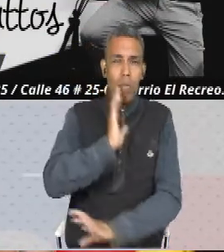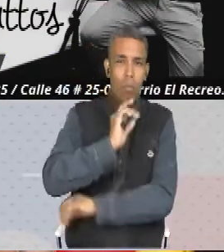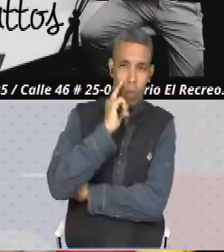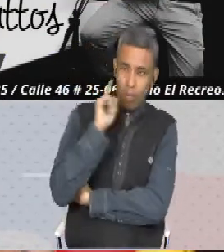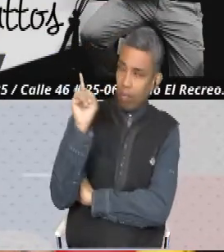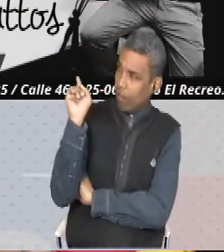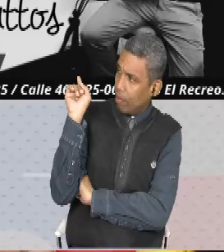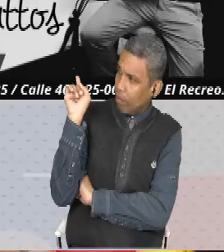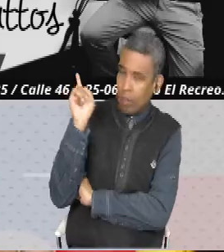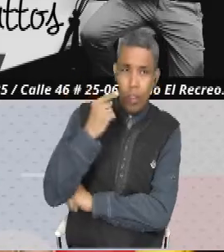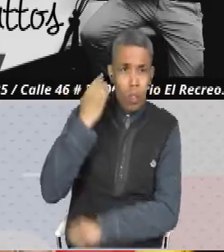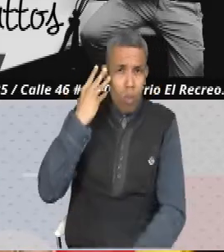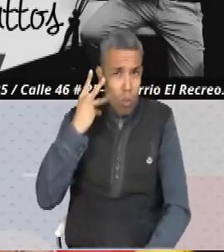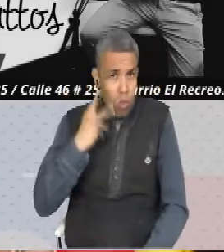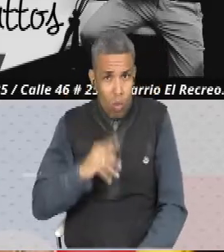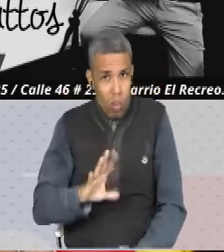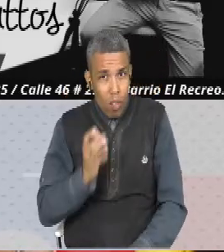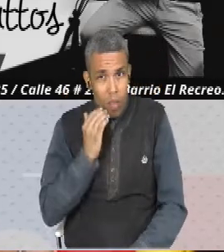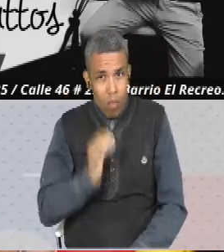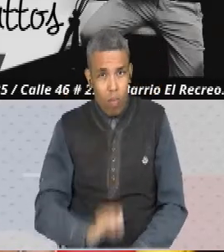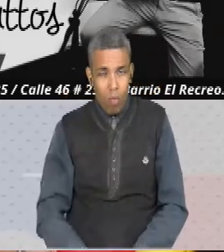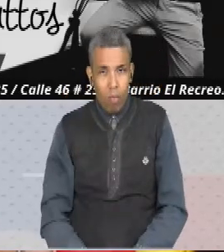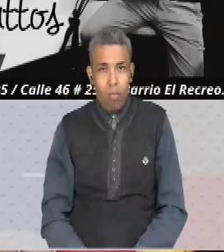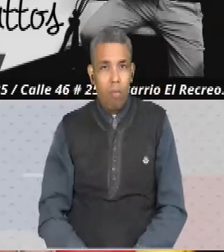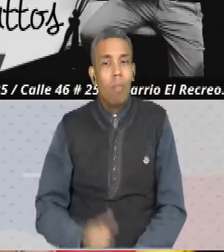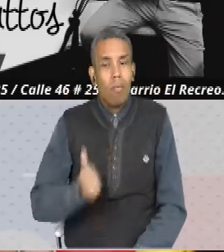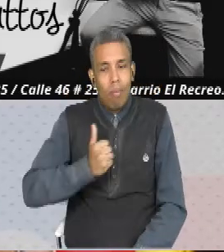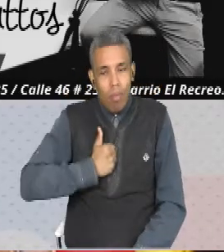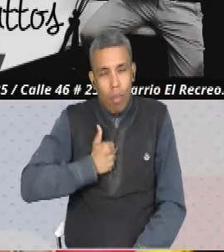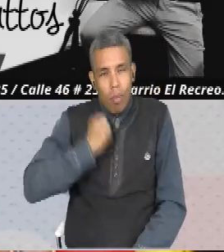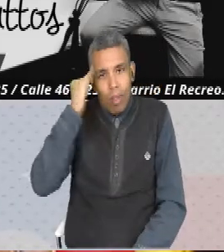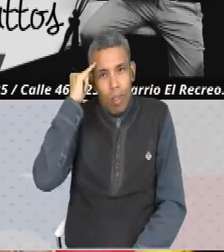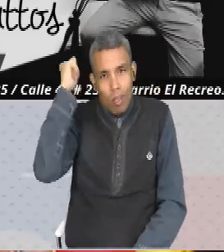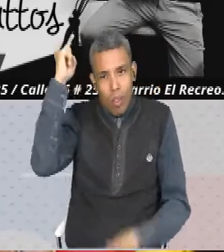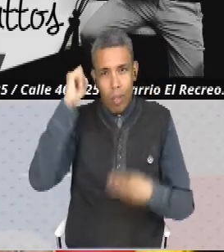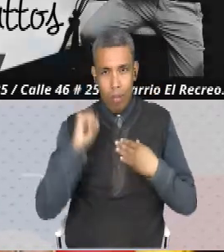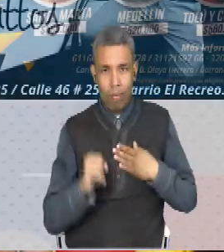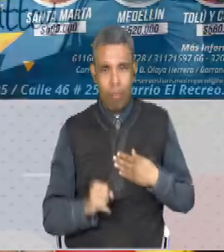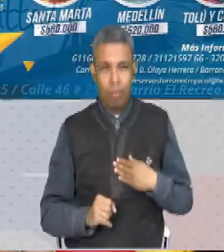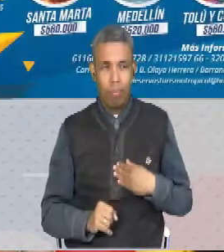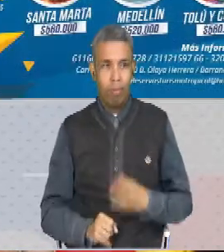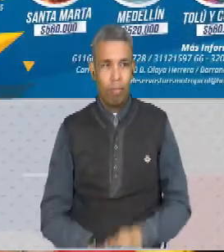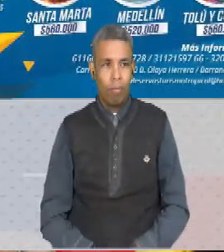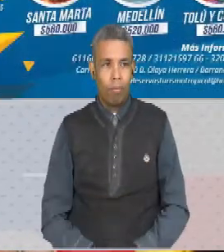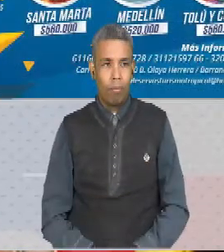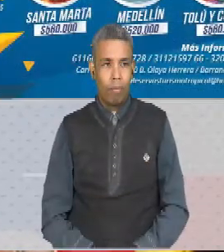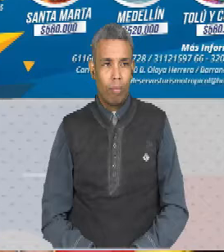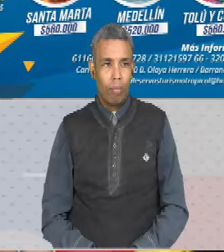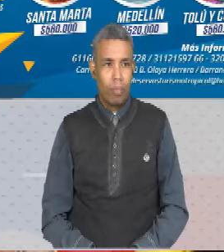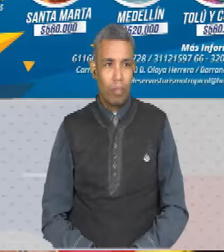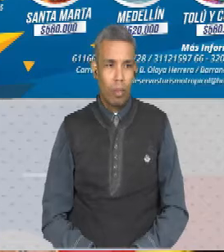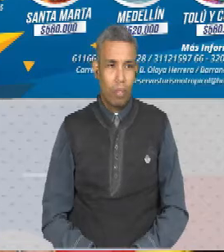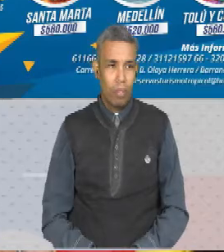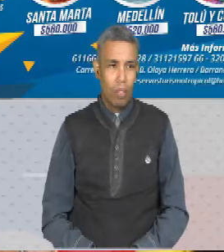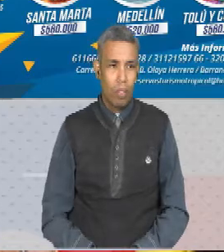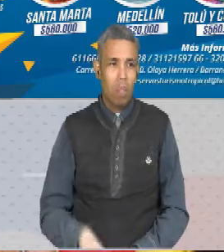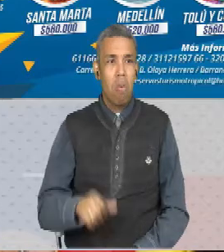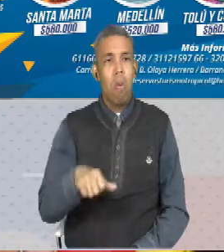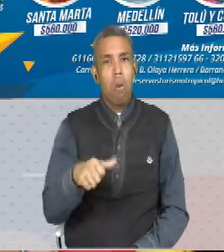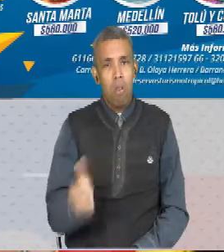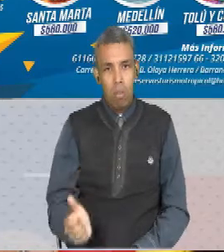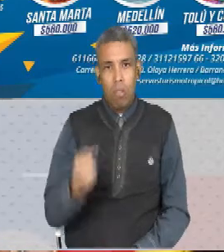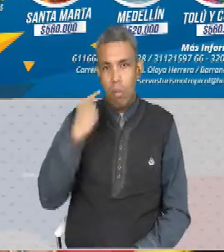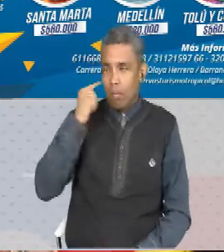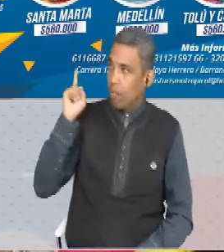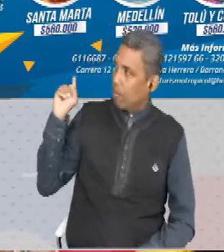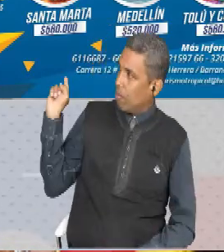diario. Por lo menos hoy, el magnífico jueves barra libre, posteriormente nosotros desarrollamos la pieza y sale a